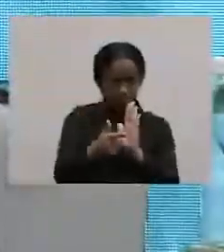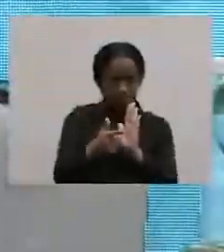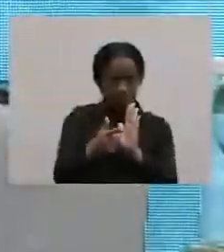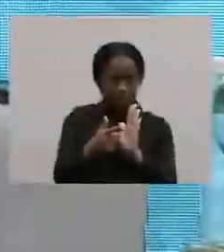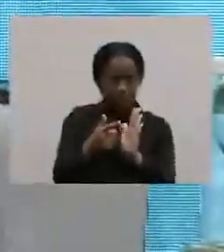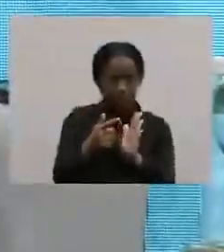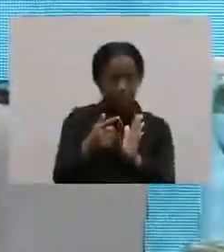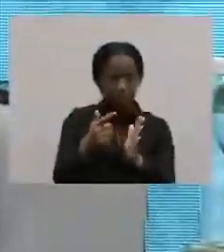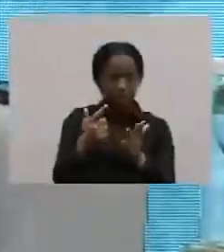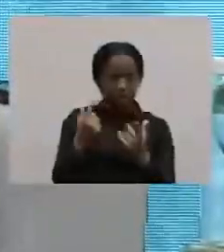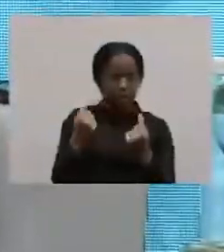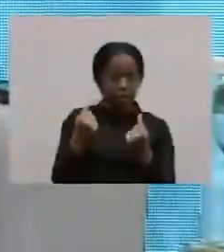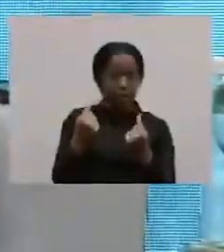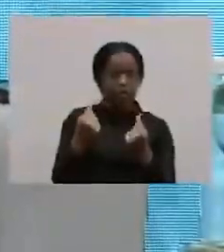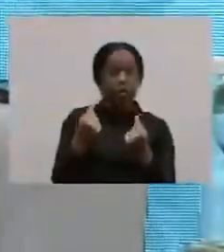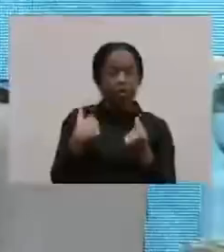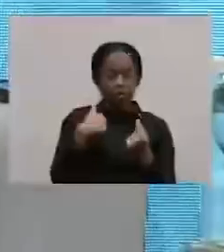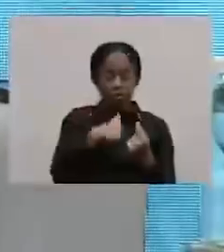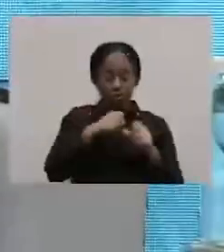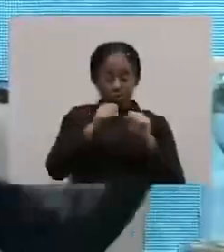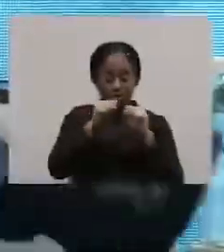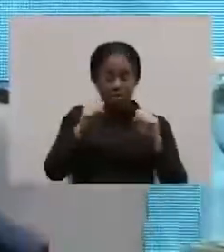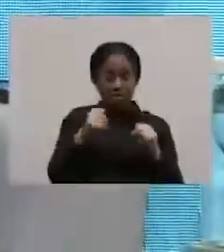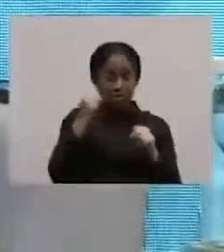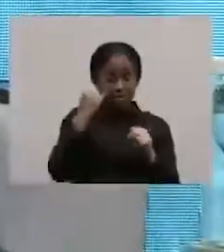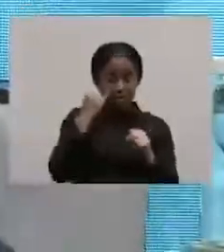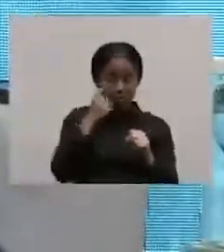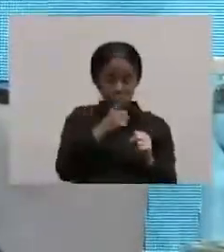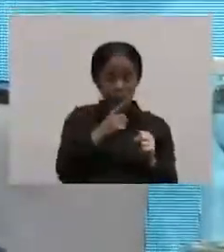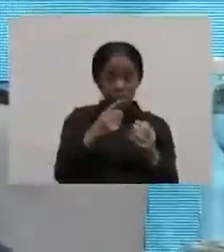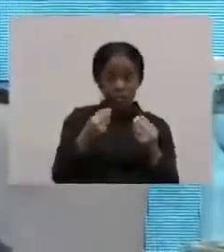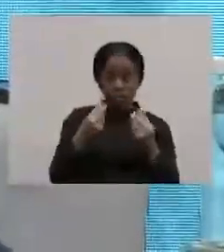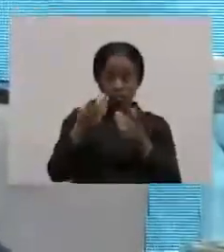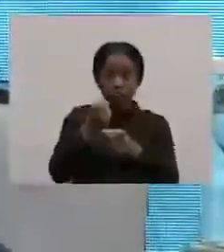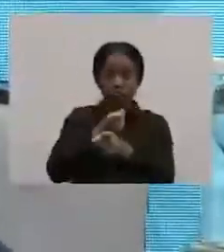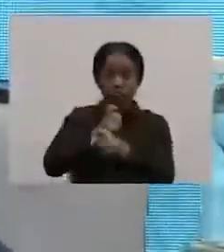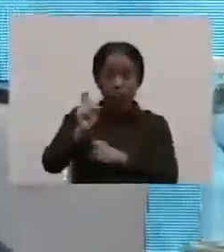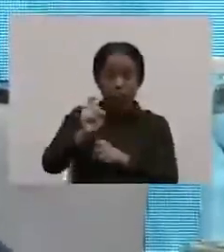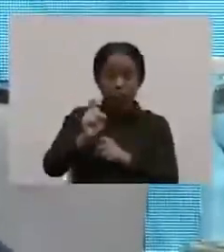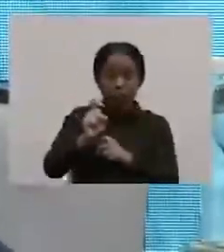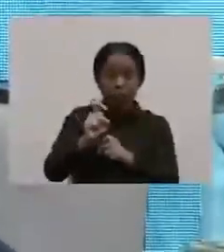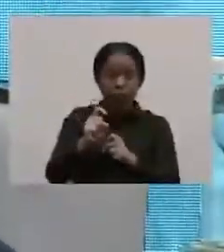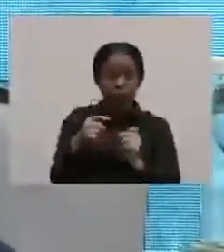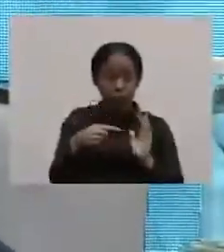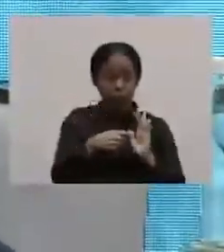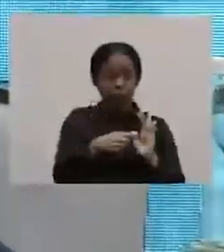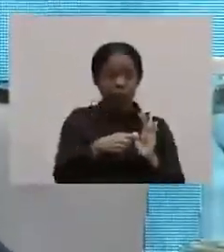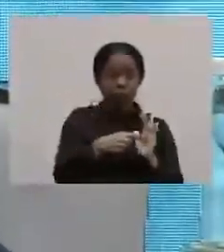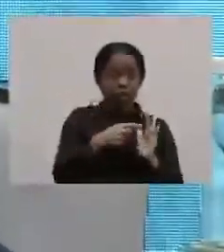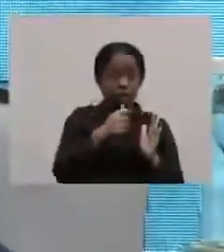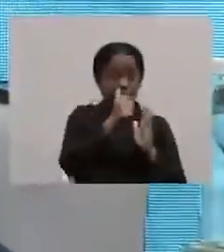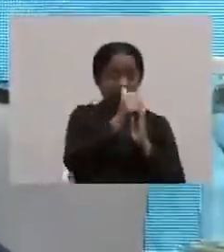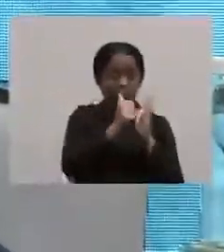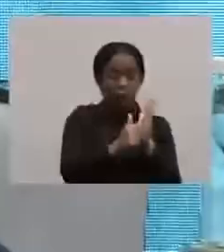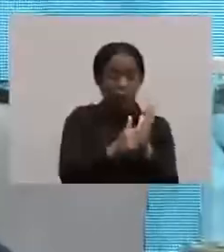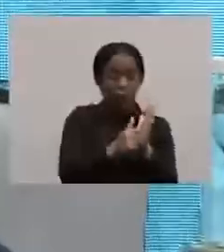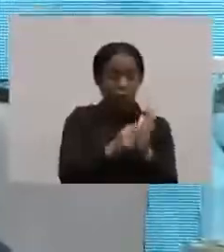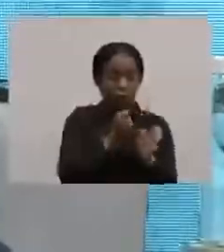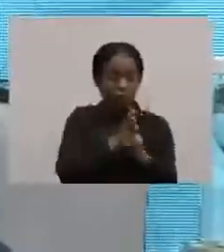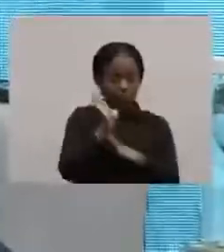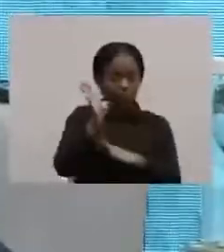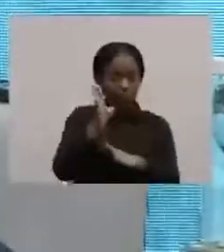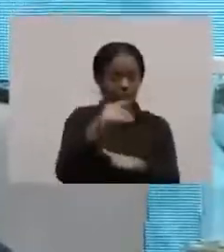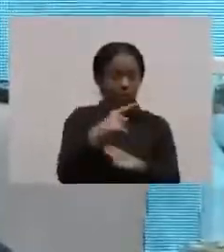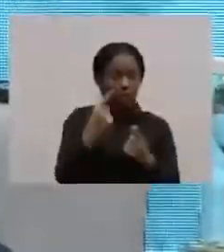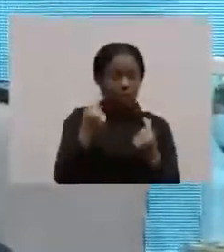legislar. Nuestro mismo sistema dice, si tú haces un daño, el código los abogados profesionales aquí saben que el Código